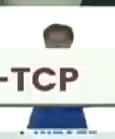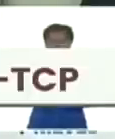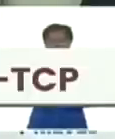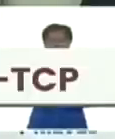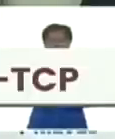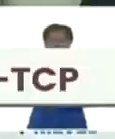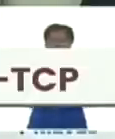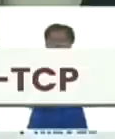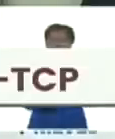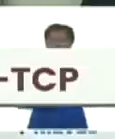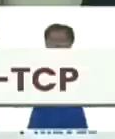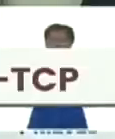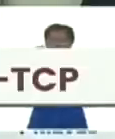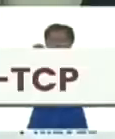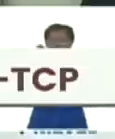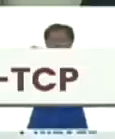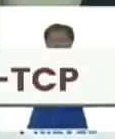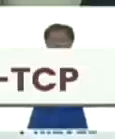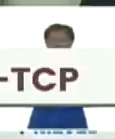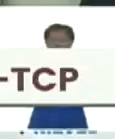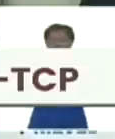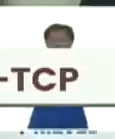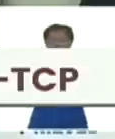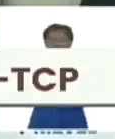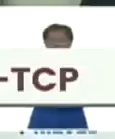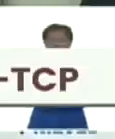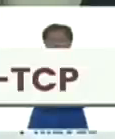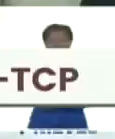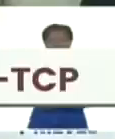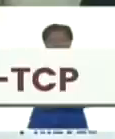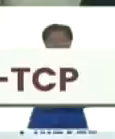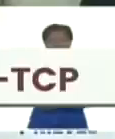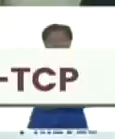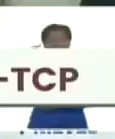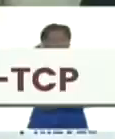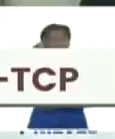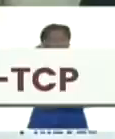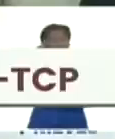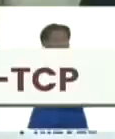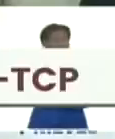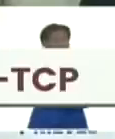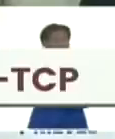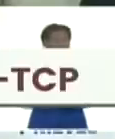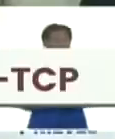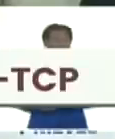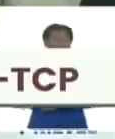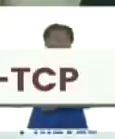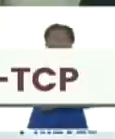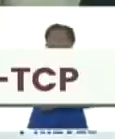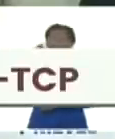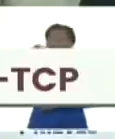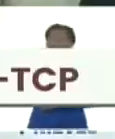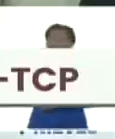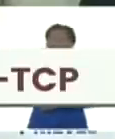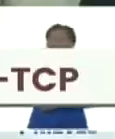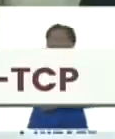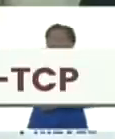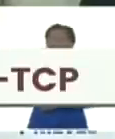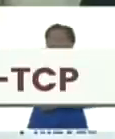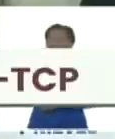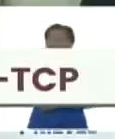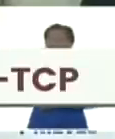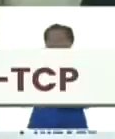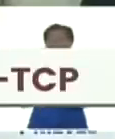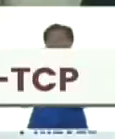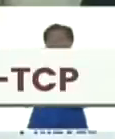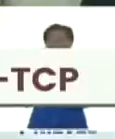económica social en Saquitz y Nevis. Esperamos que haya mucho más años de relación